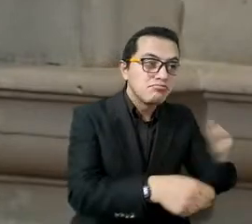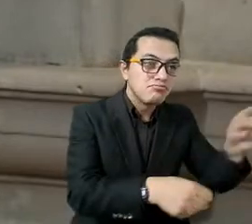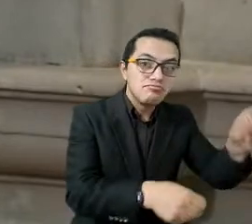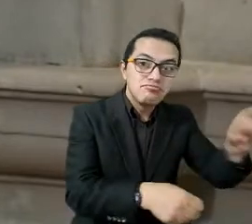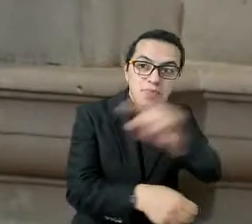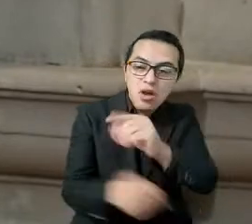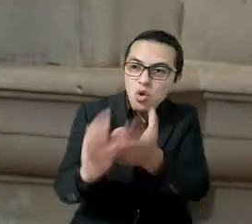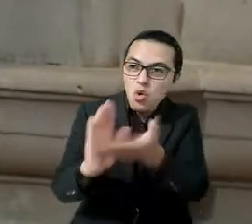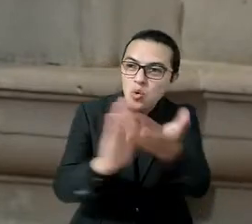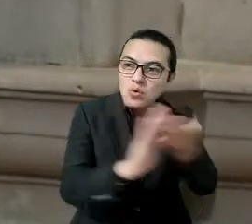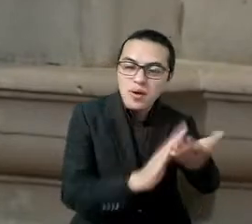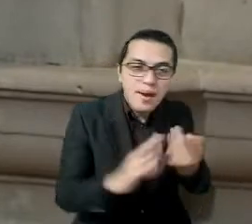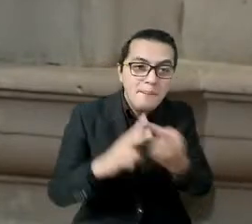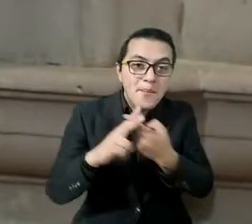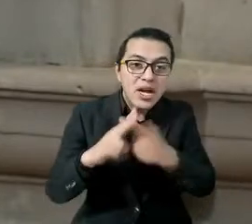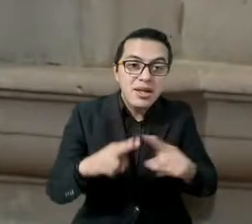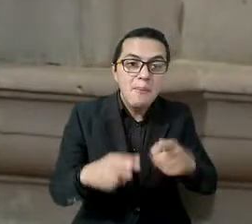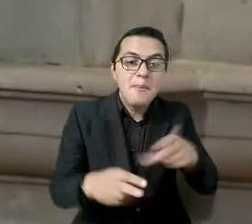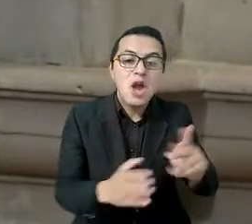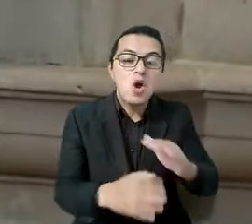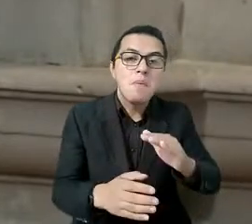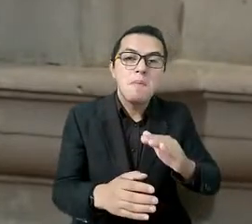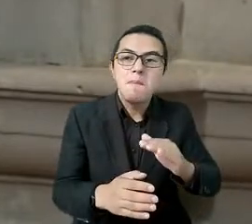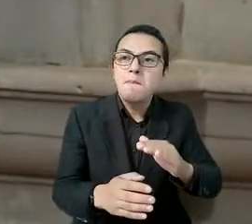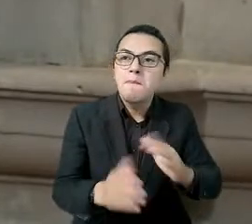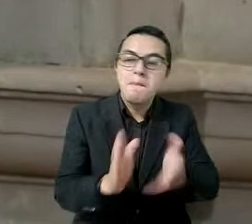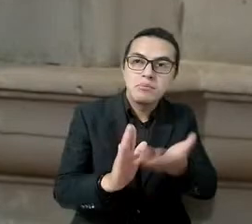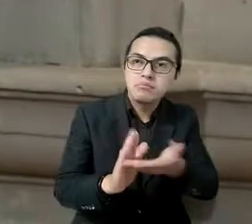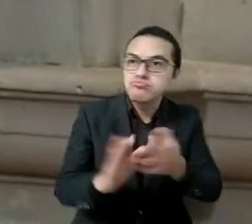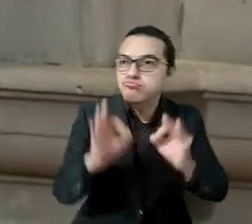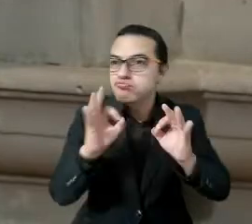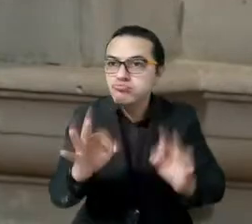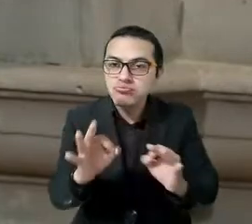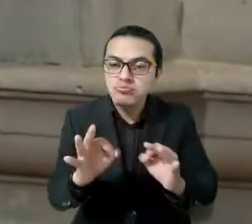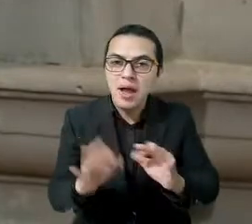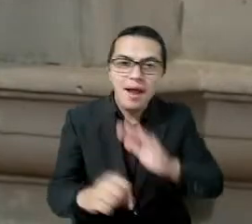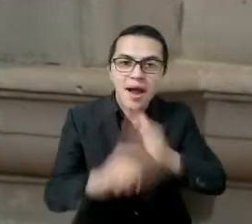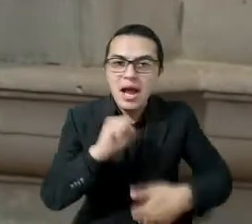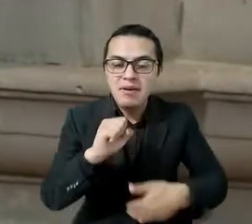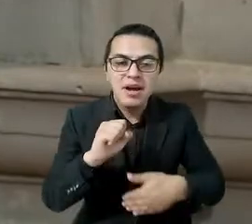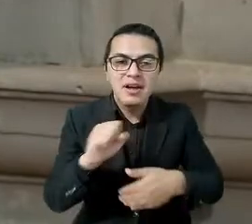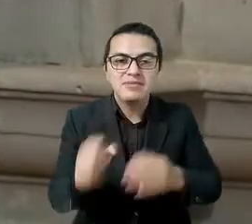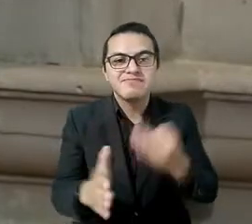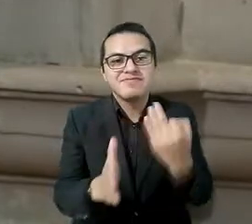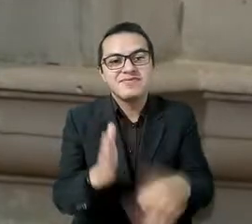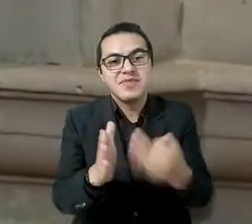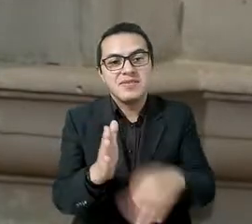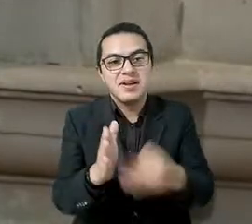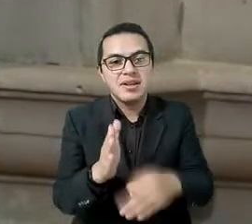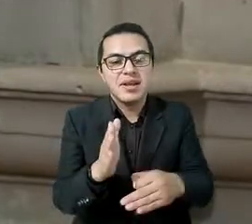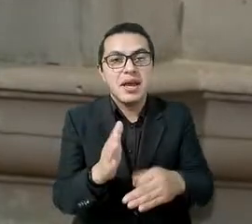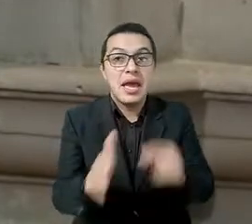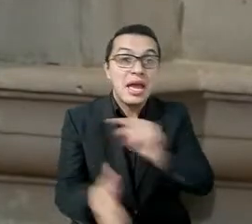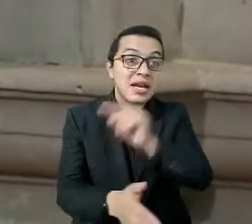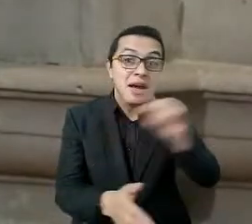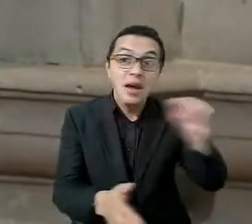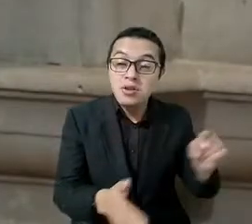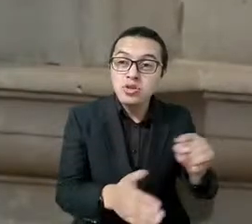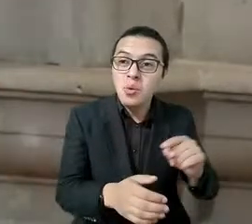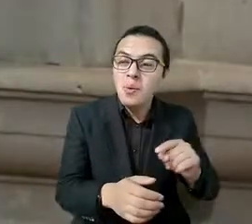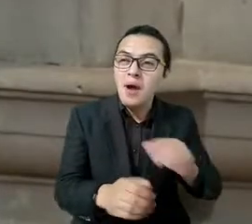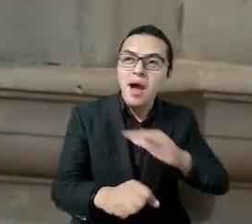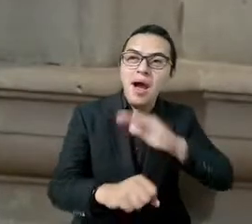Además, aunque los edificios no se terminaron de construir, se les continuó pagando a las empresas constructoras hasta